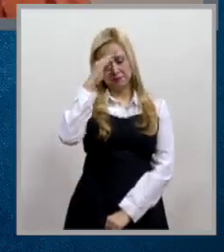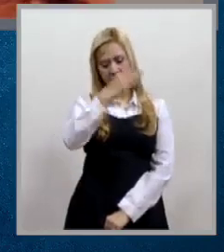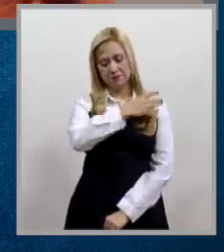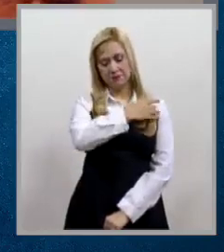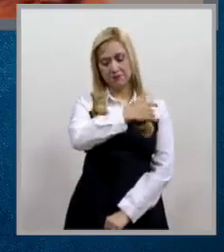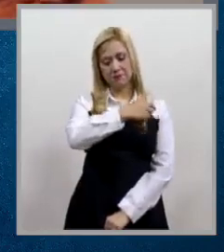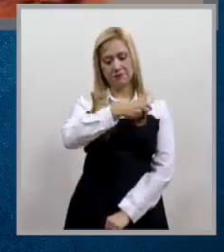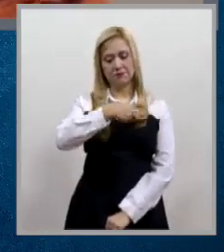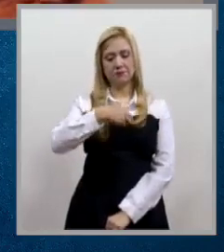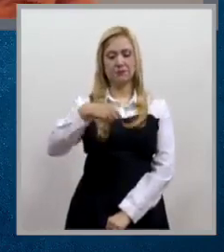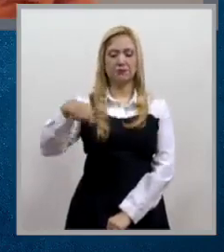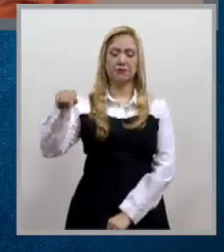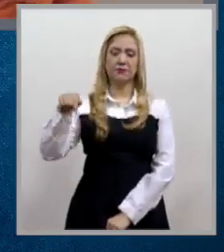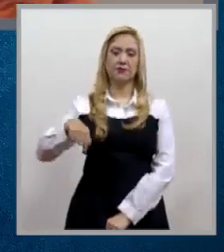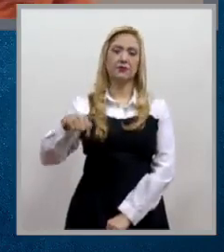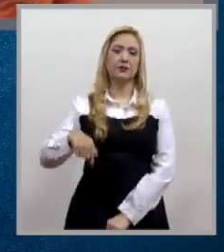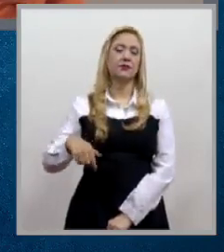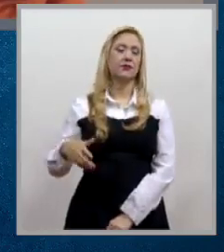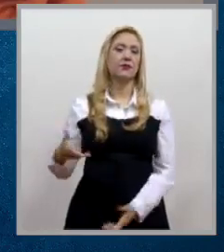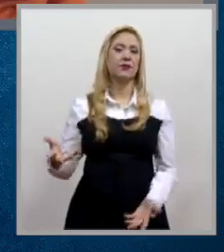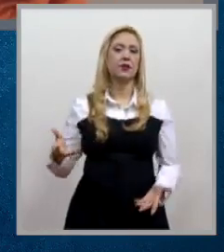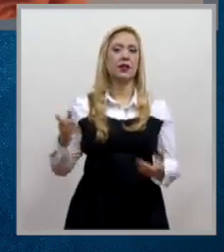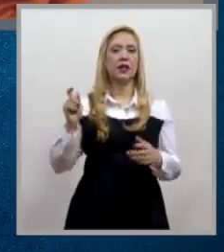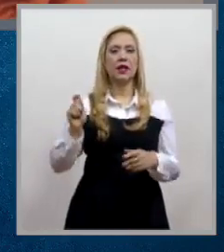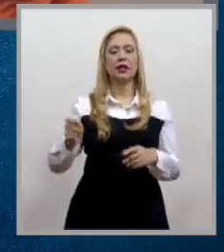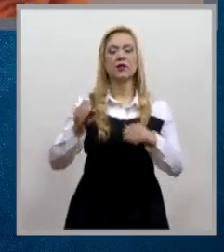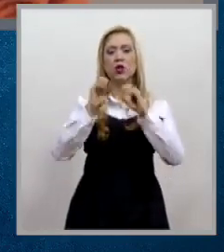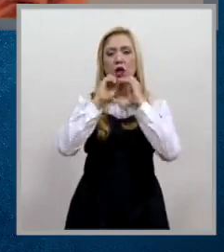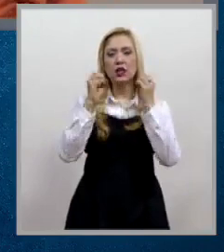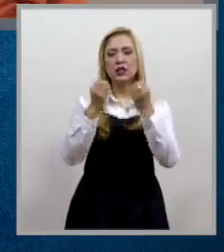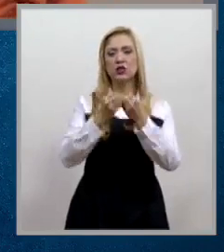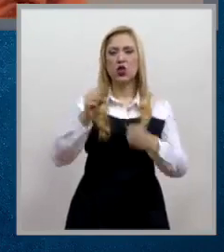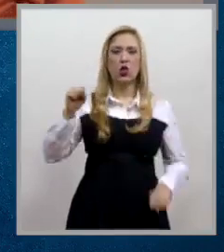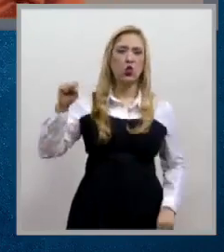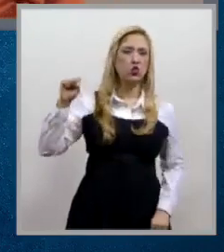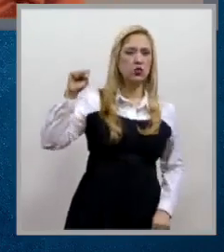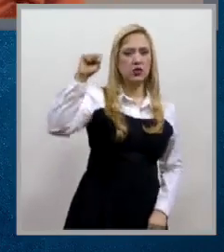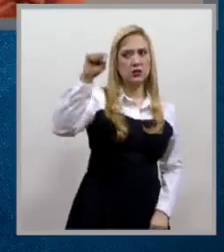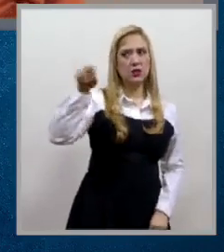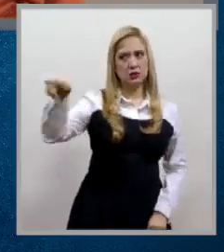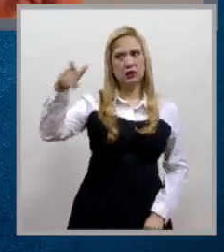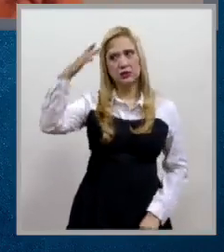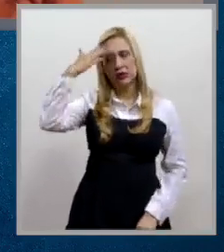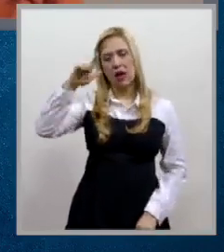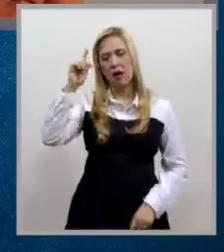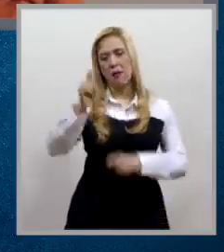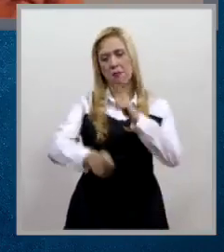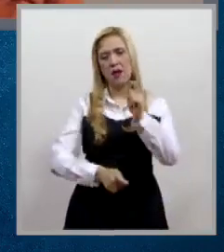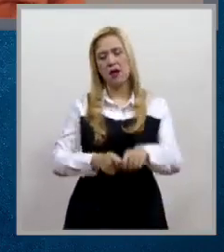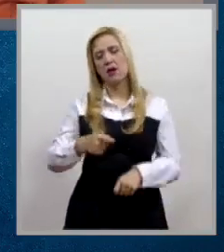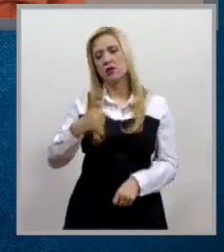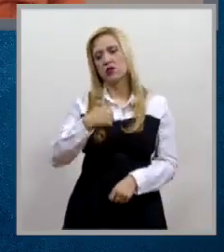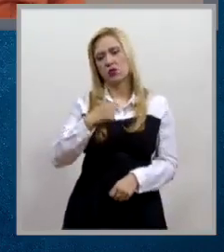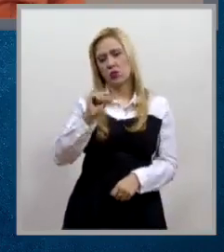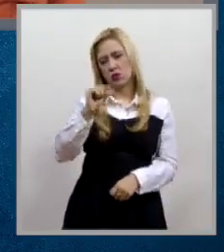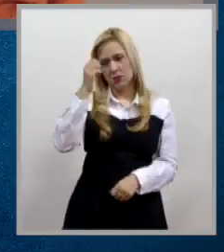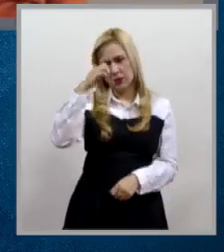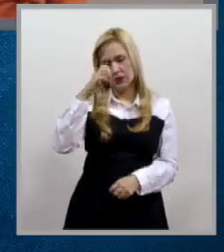la organización Justicia Pro Persona es mucho más experta que yo en este caso, pero de mi parte te puedo decir